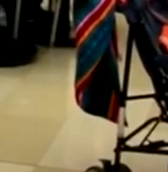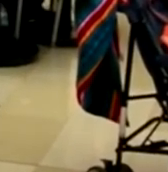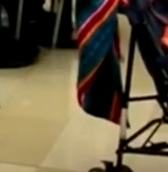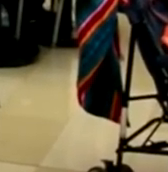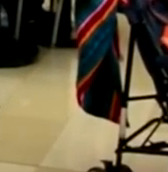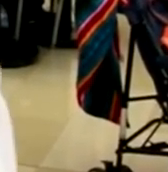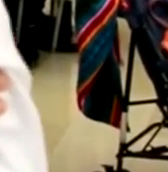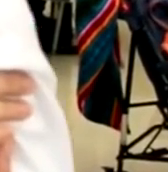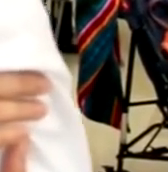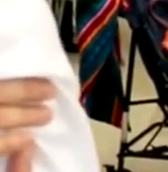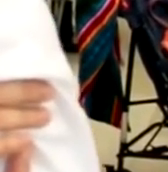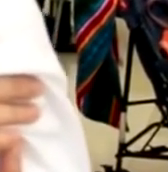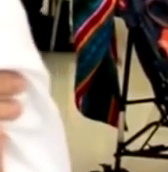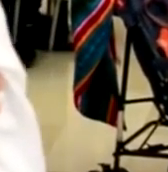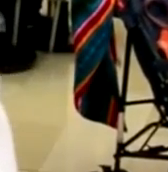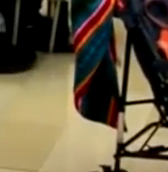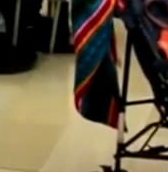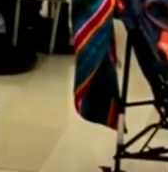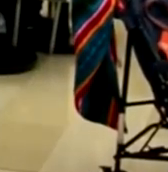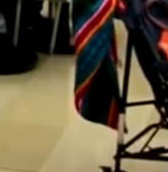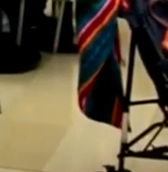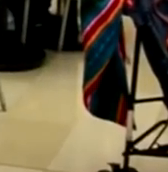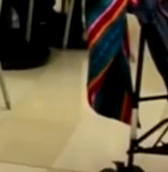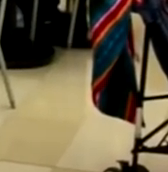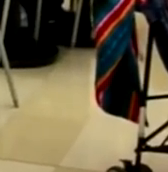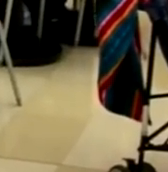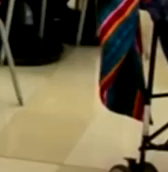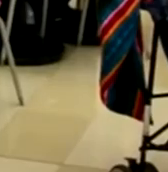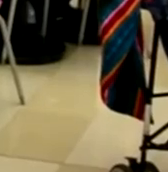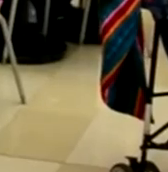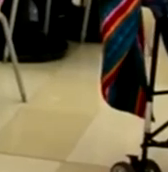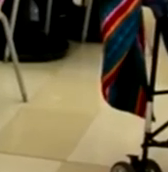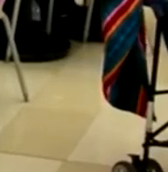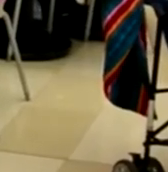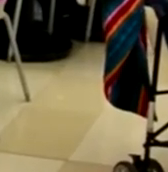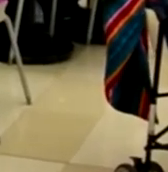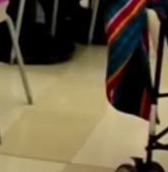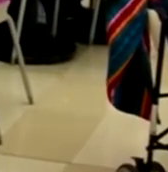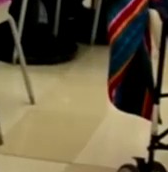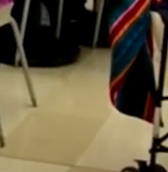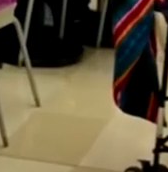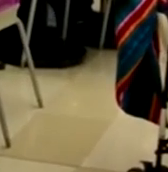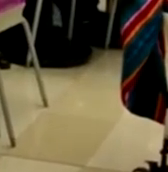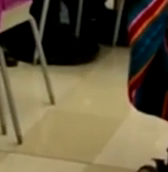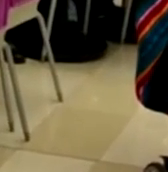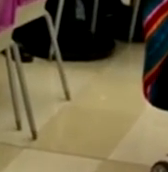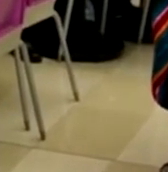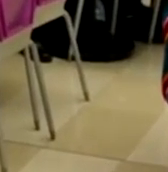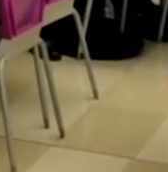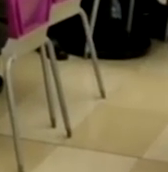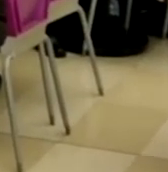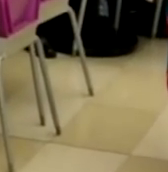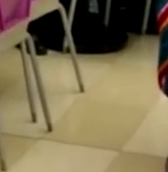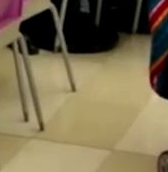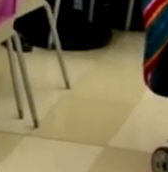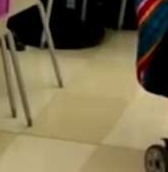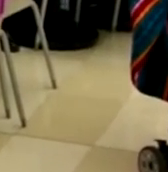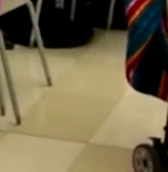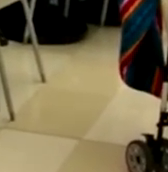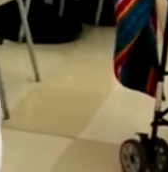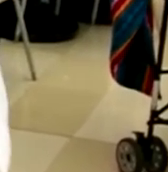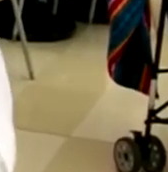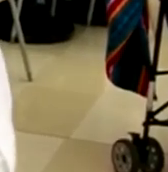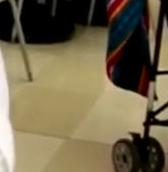comidas o si se la come en el parque o nadie tiene por qué decirnos a nosotros que debemos ir a manejar a nuestros bebés no a un baño y